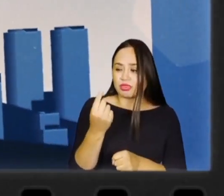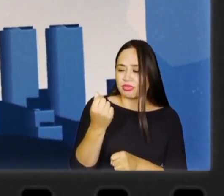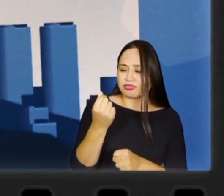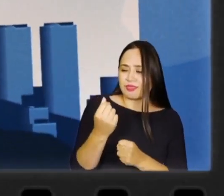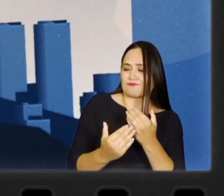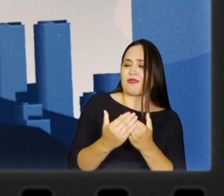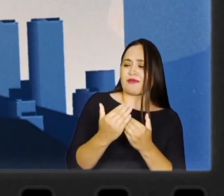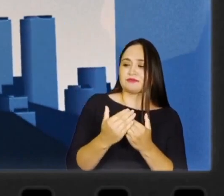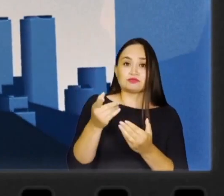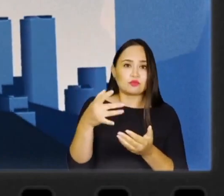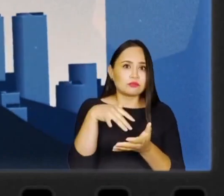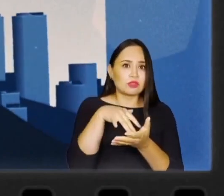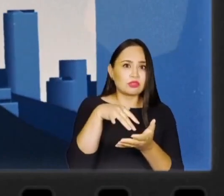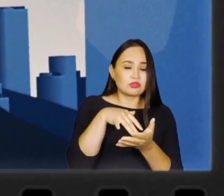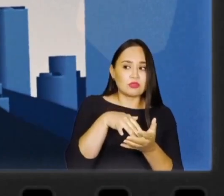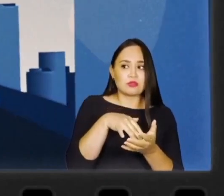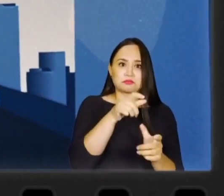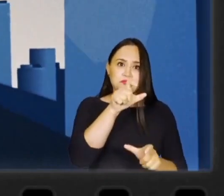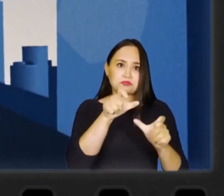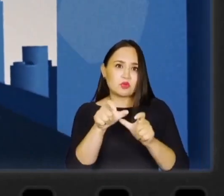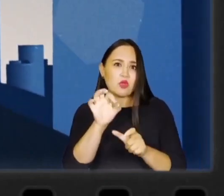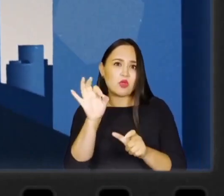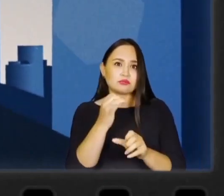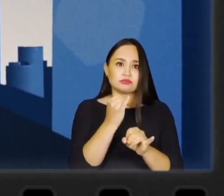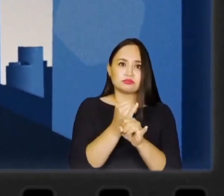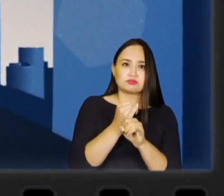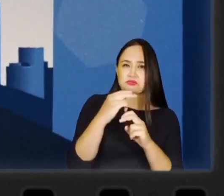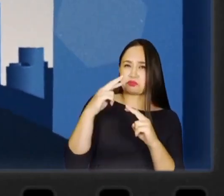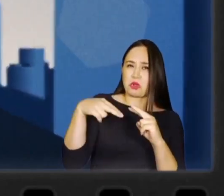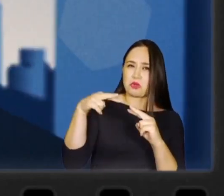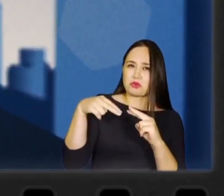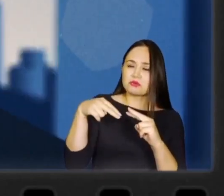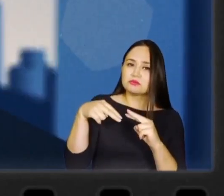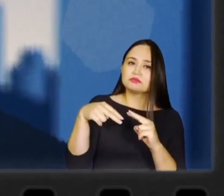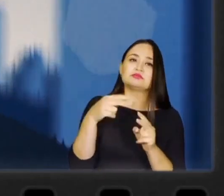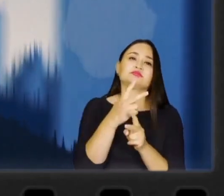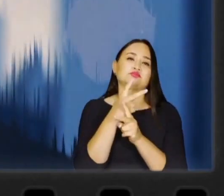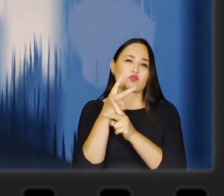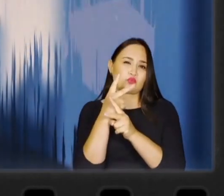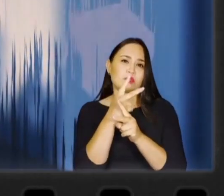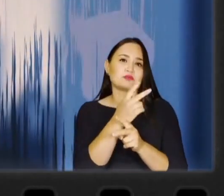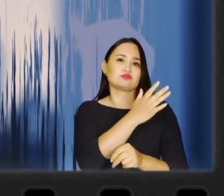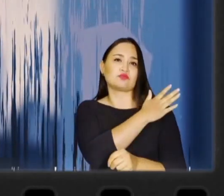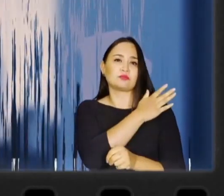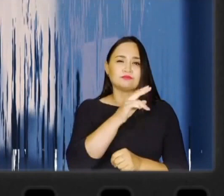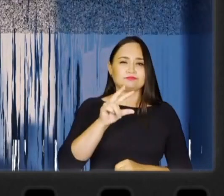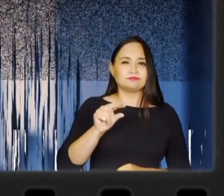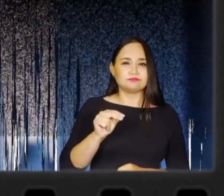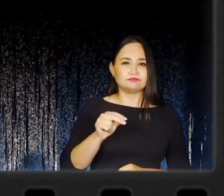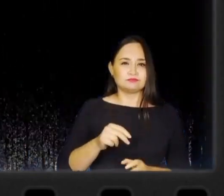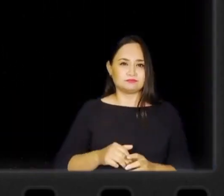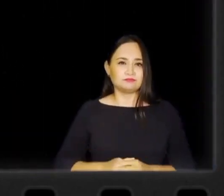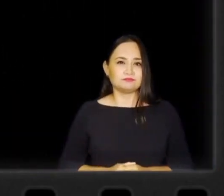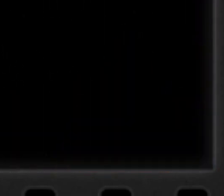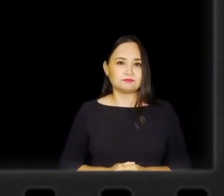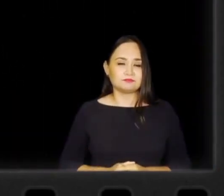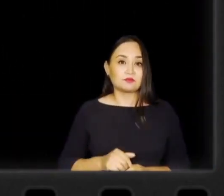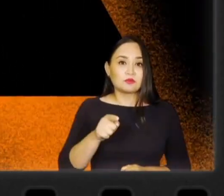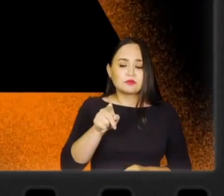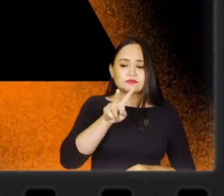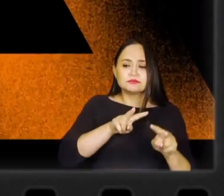para trabajar, ganar dinero fácil, estudiar con personas o instituciones no conocidas, debes